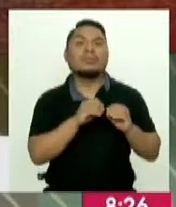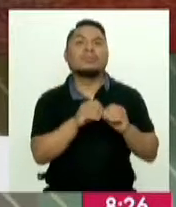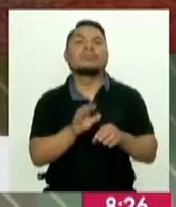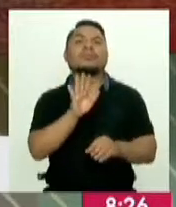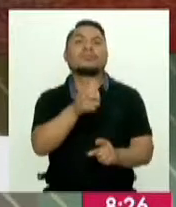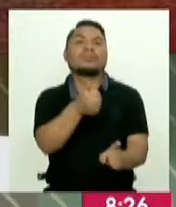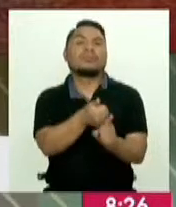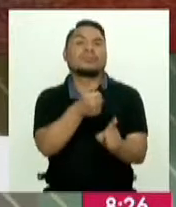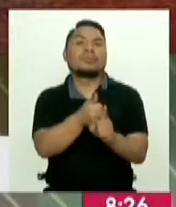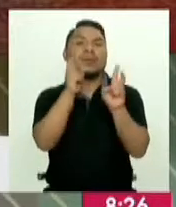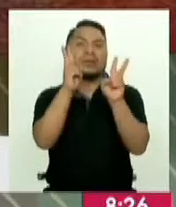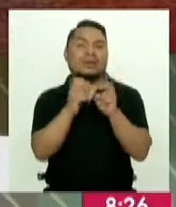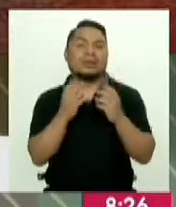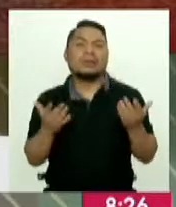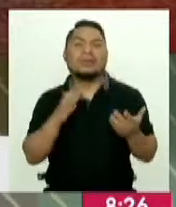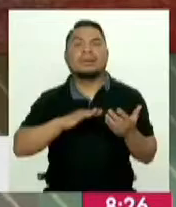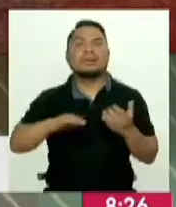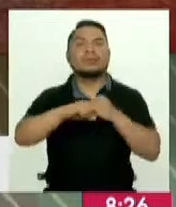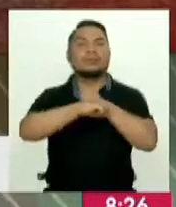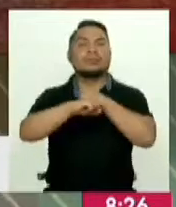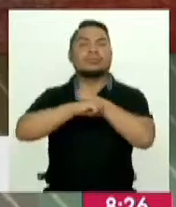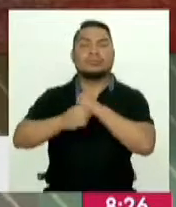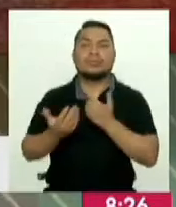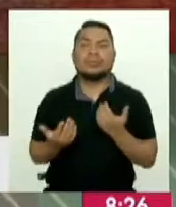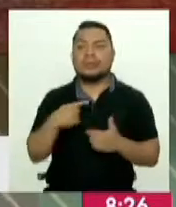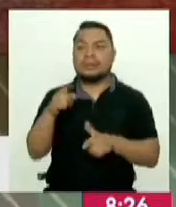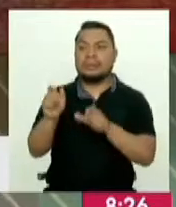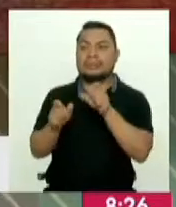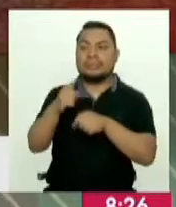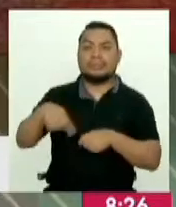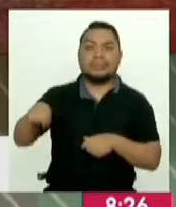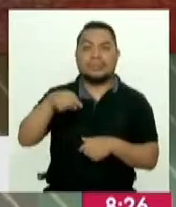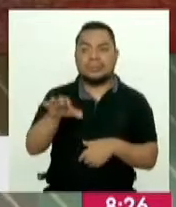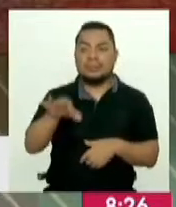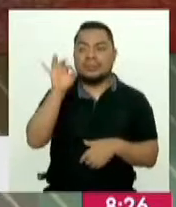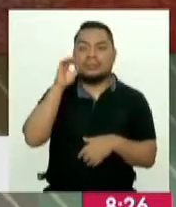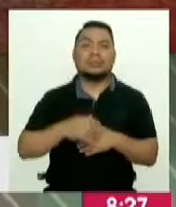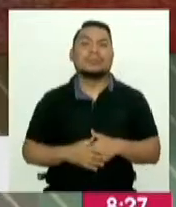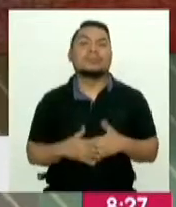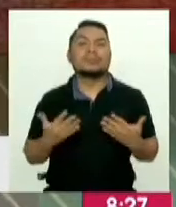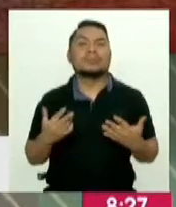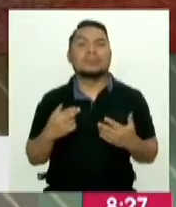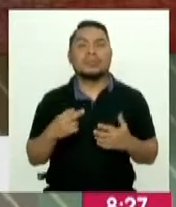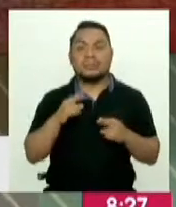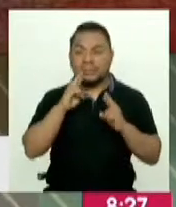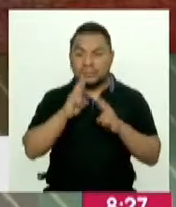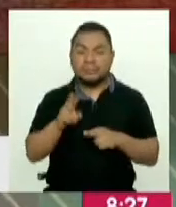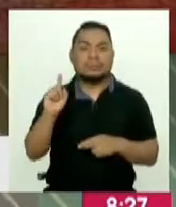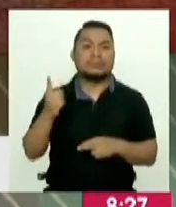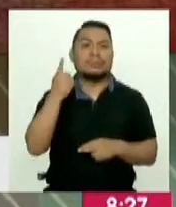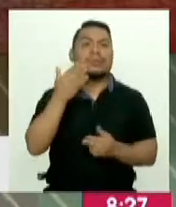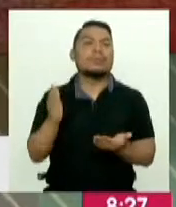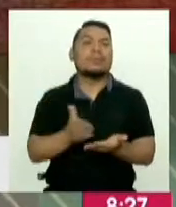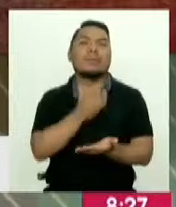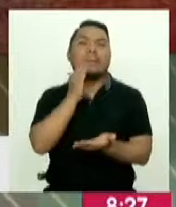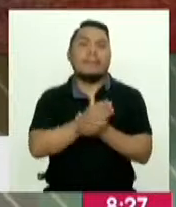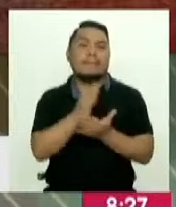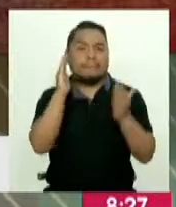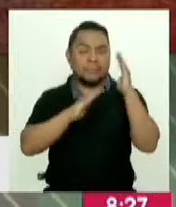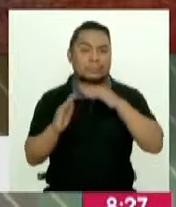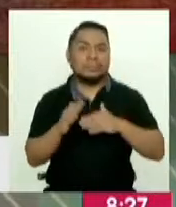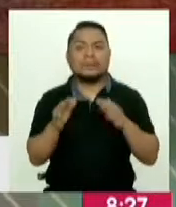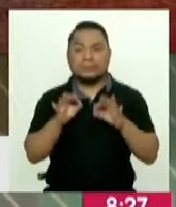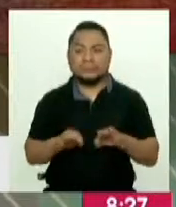sus propios temas desde el marketing de campaña, sino que la ciudadanía encuentra respuesta a sus principales preocupaciones. Entonces, es muy